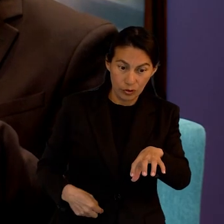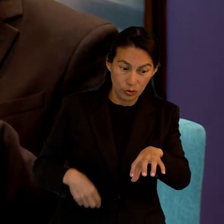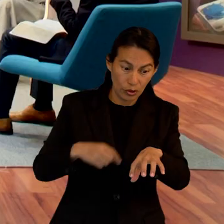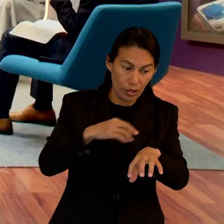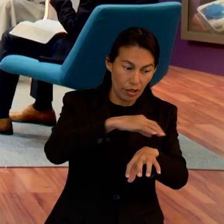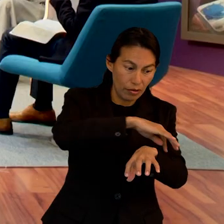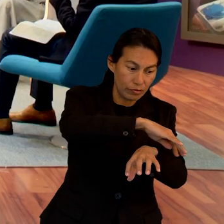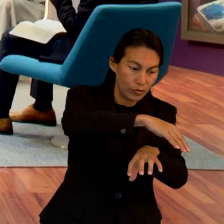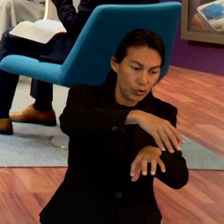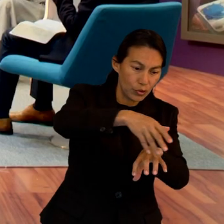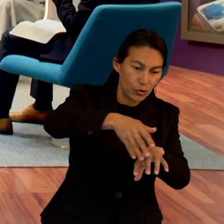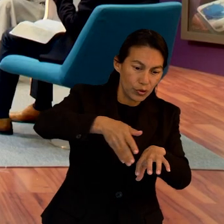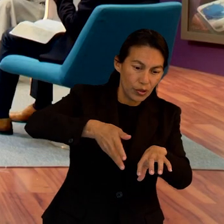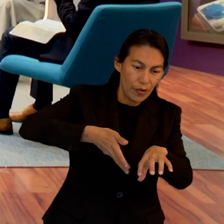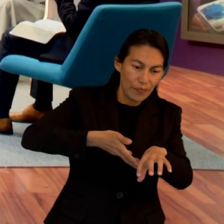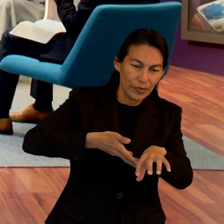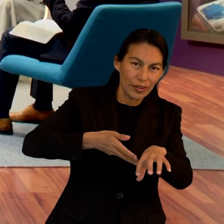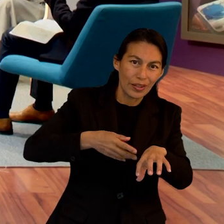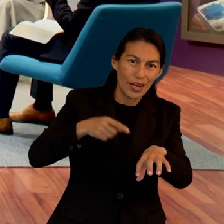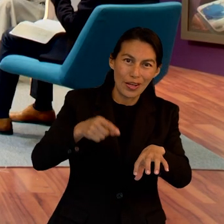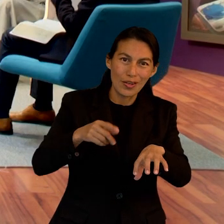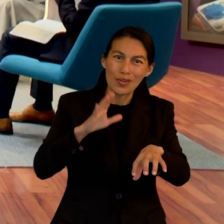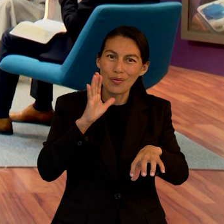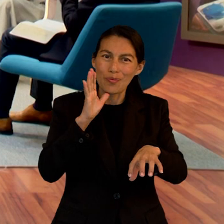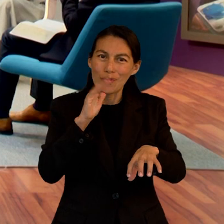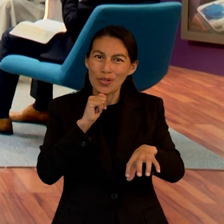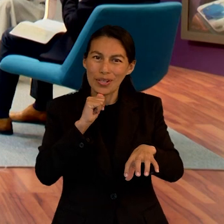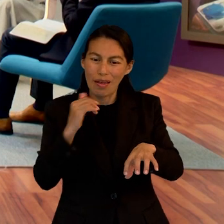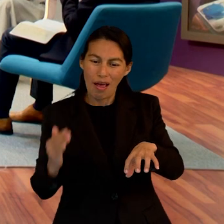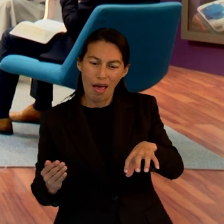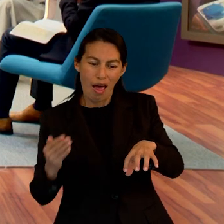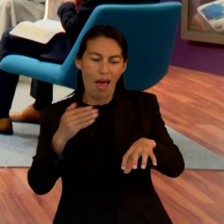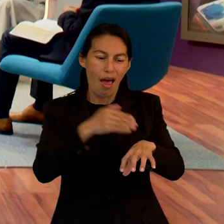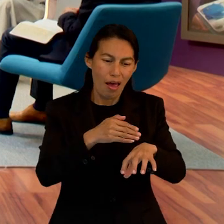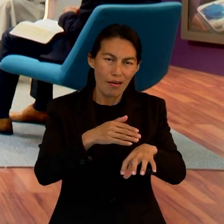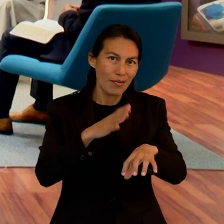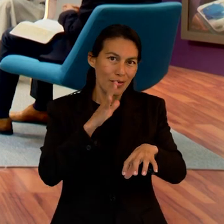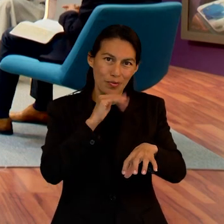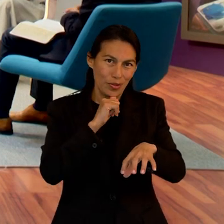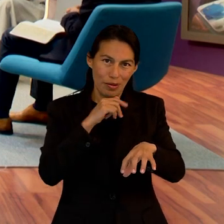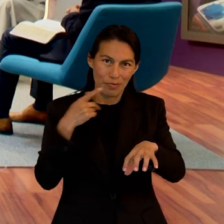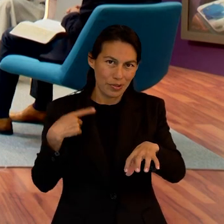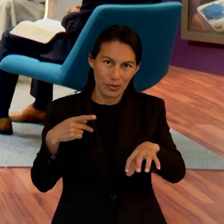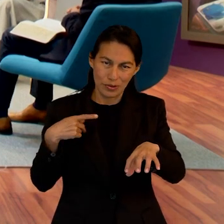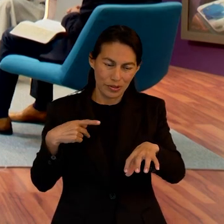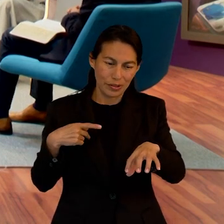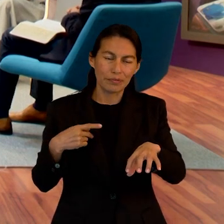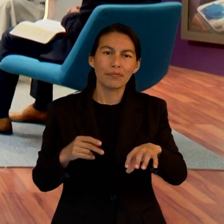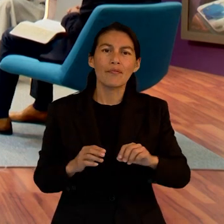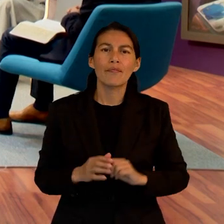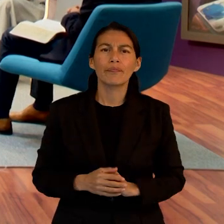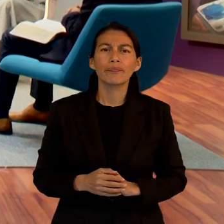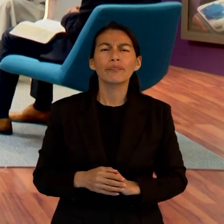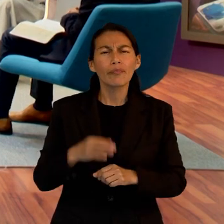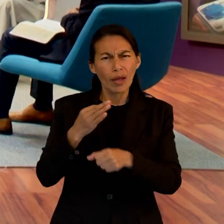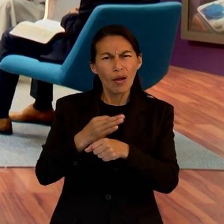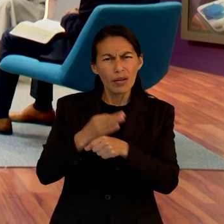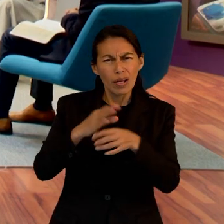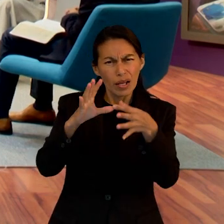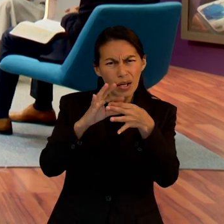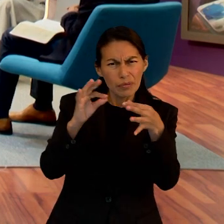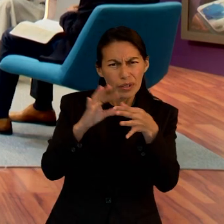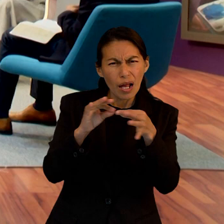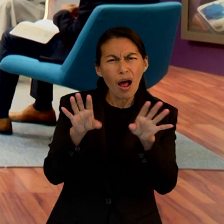también nuestro bello muy bien más adelante vamos a comentar un poco más sobre esa cuestión